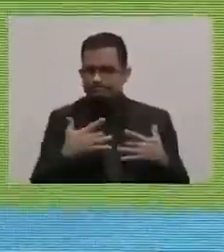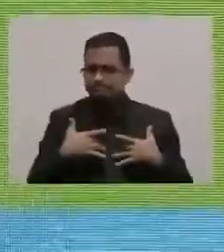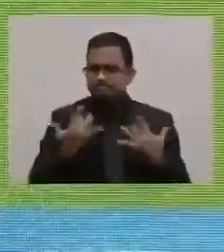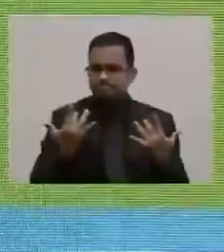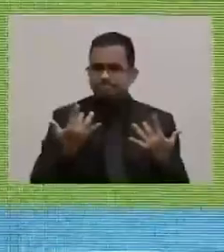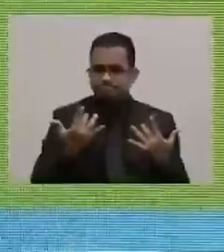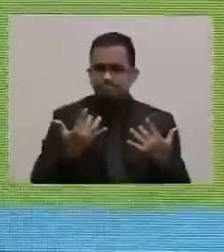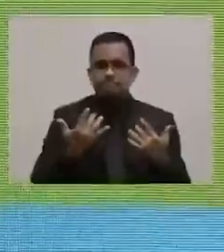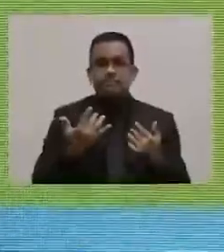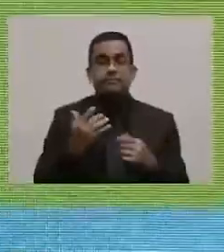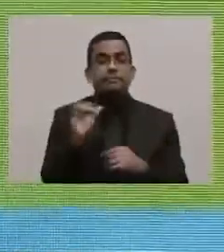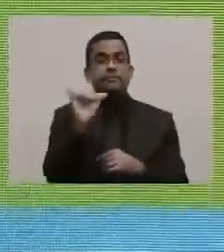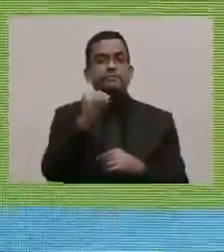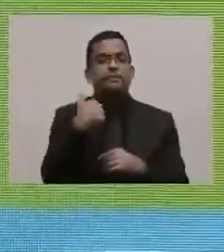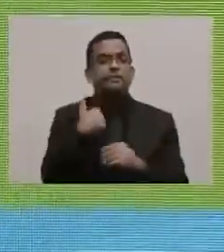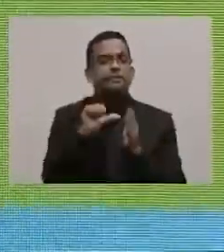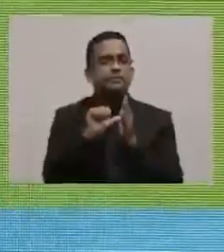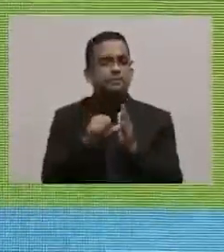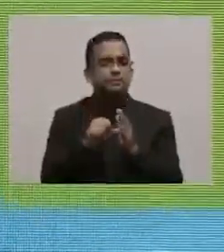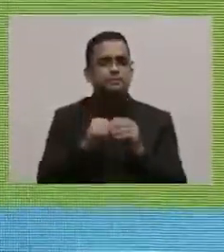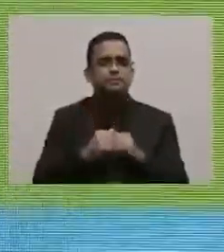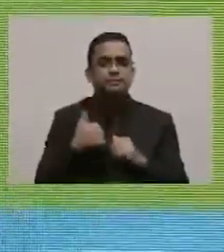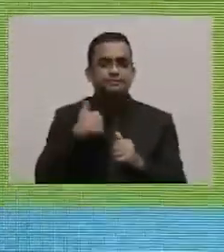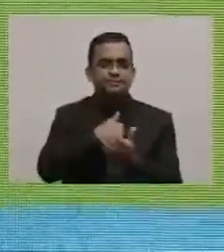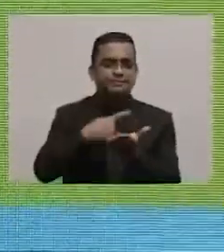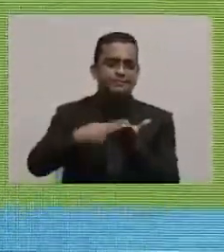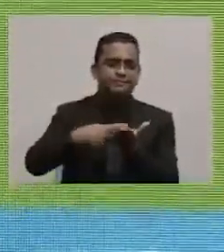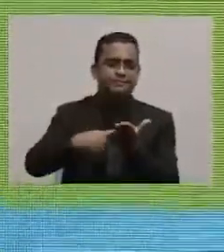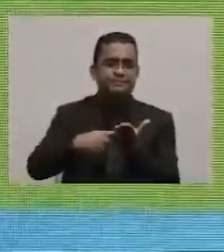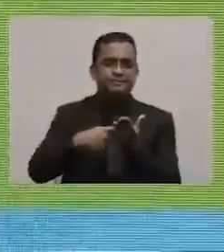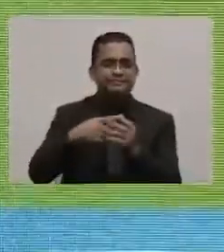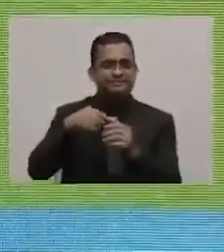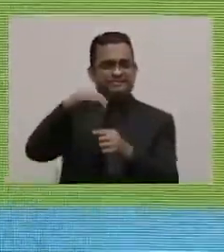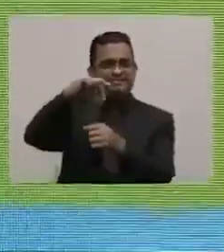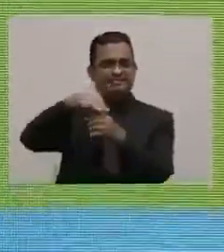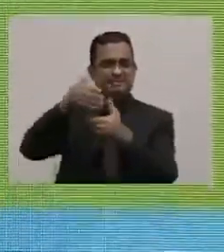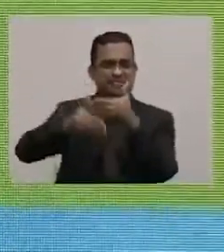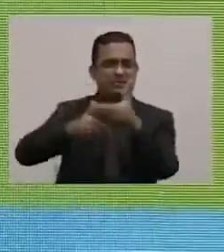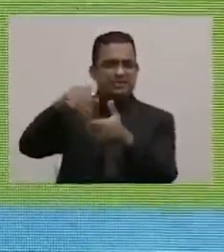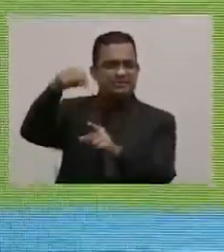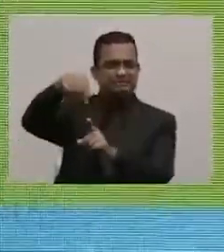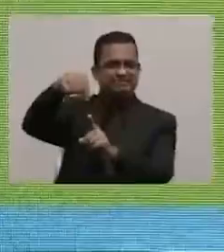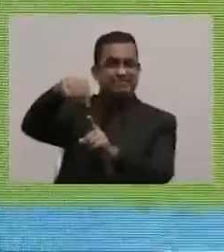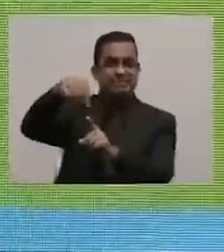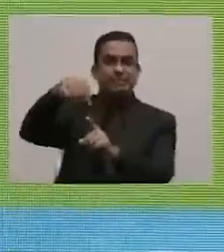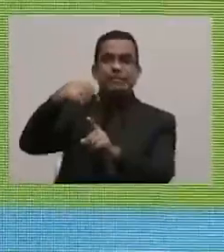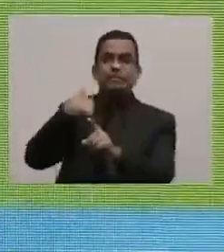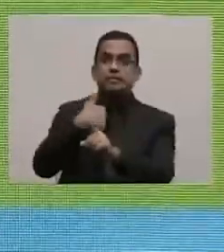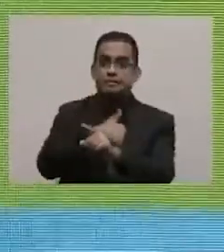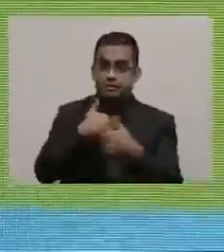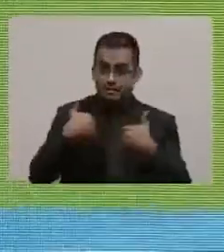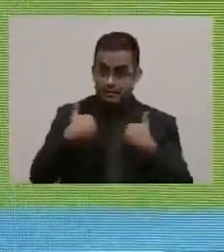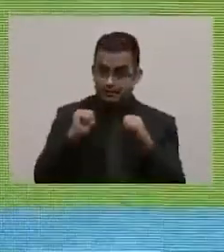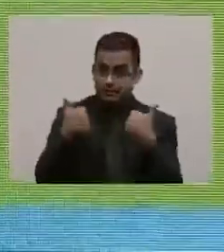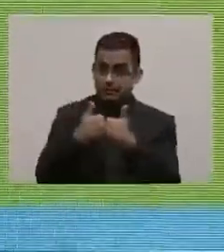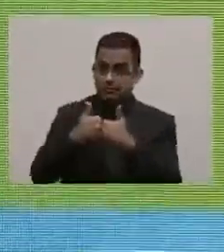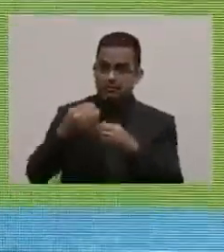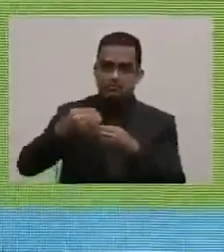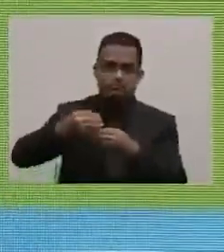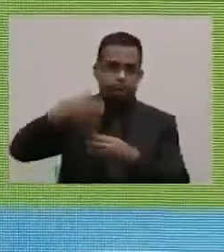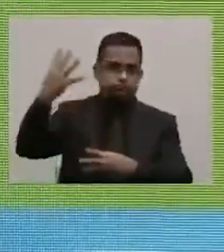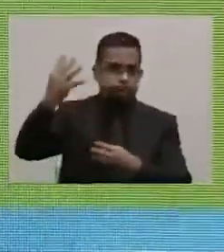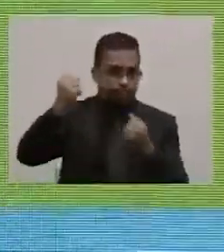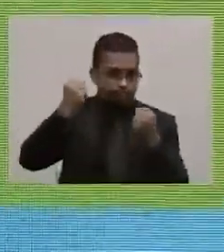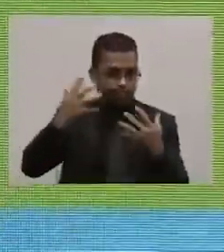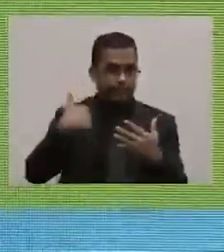Por último, quisiera destacar que en la materia que nos compete, la electoral, tenemos asignaturas pendientes y desafíos que enfrentar